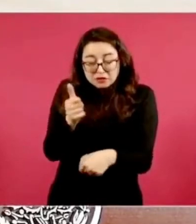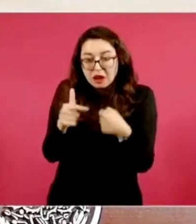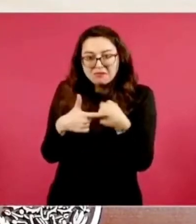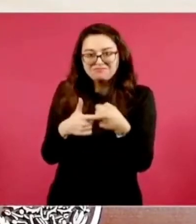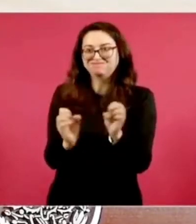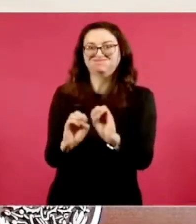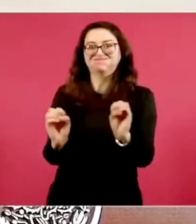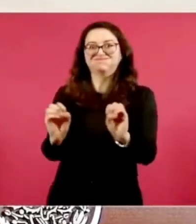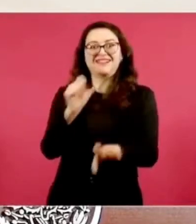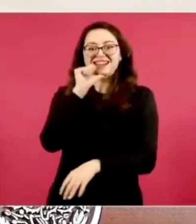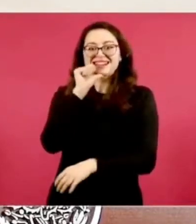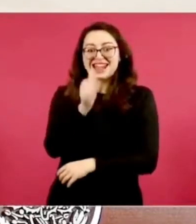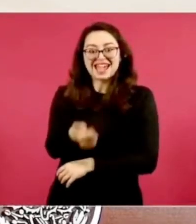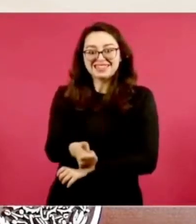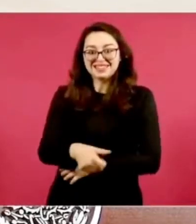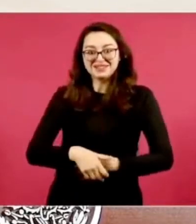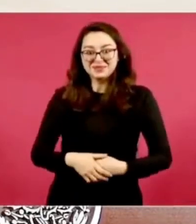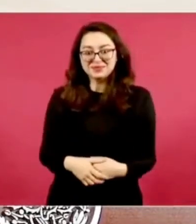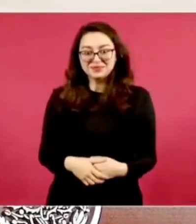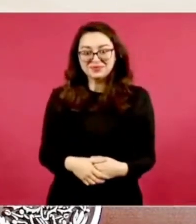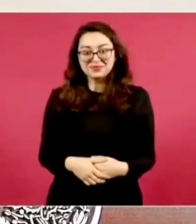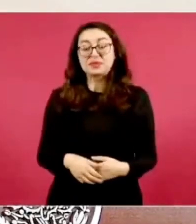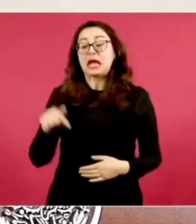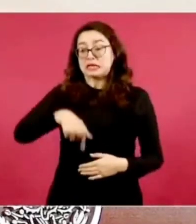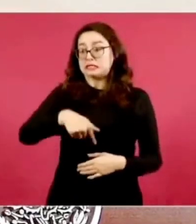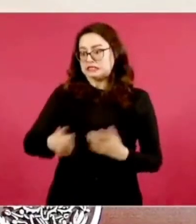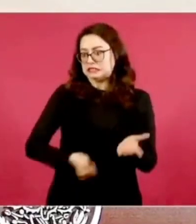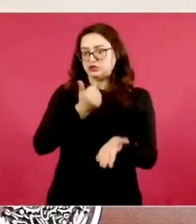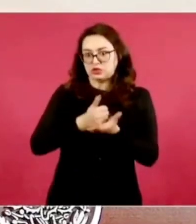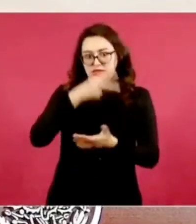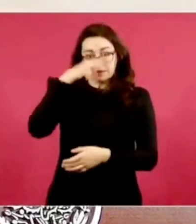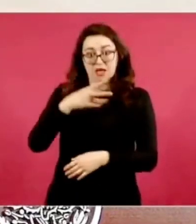Yo fui jefe de gobierno aquí en la ciudad y siempre